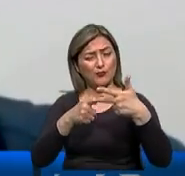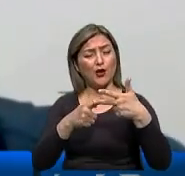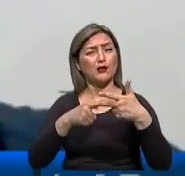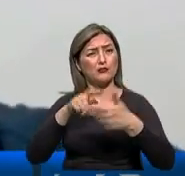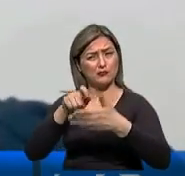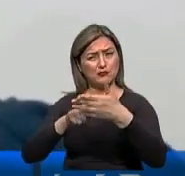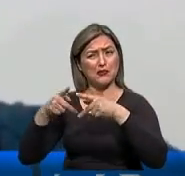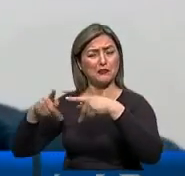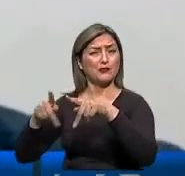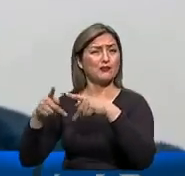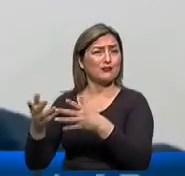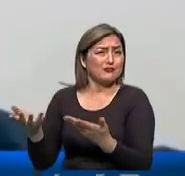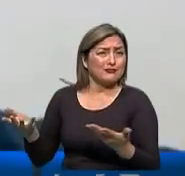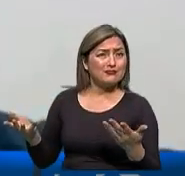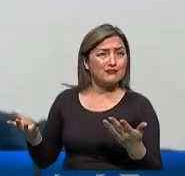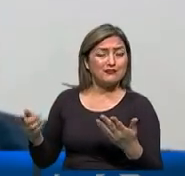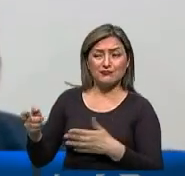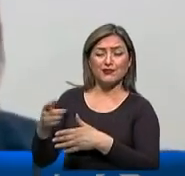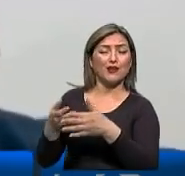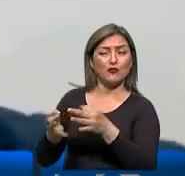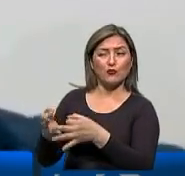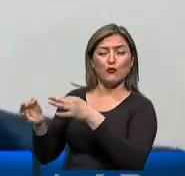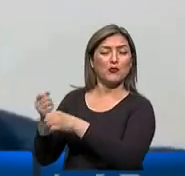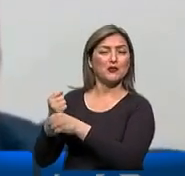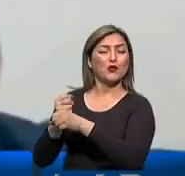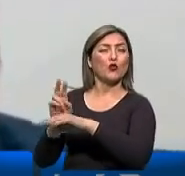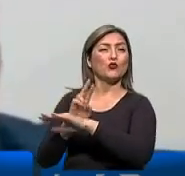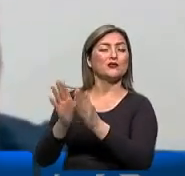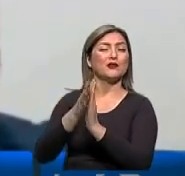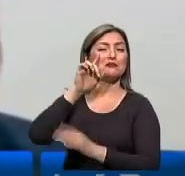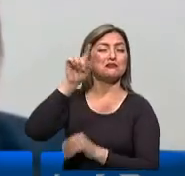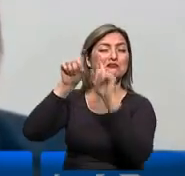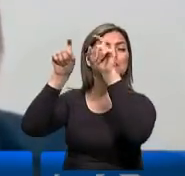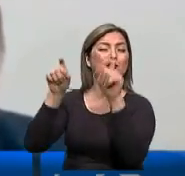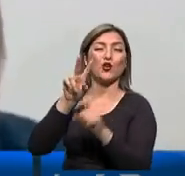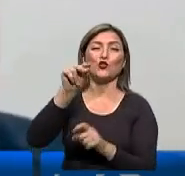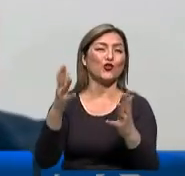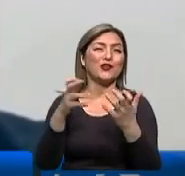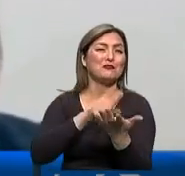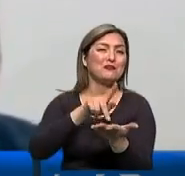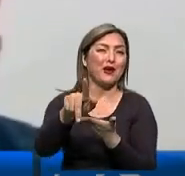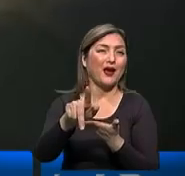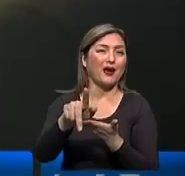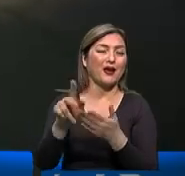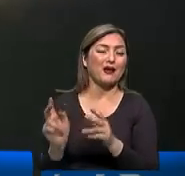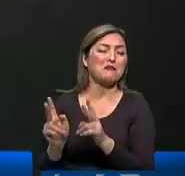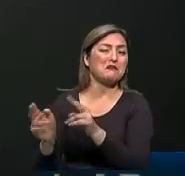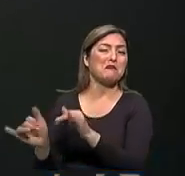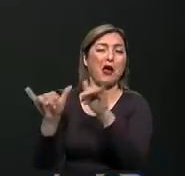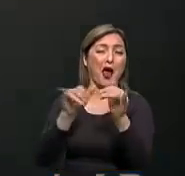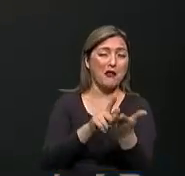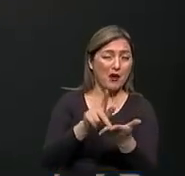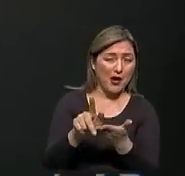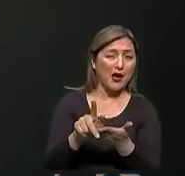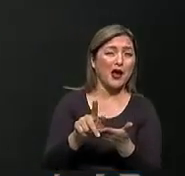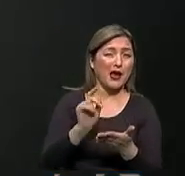todo esto. Lo que pasa es que no se hace uso de esas modalidades porque los empleadores no quieren pagar como corresponde. Resta esperar la